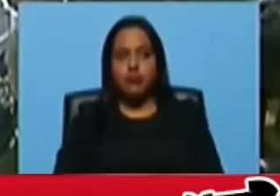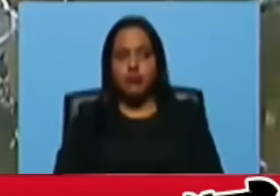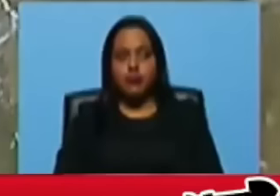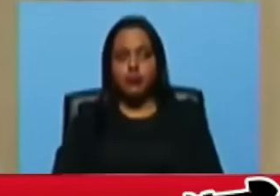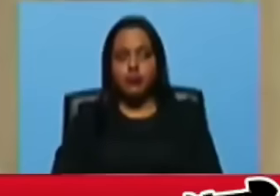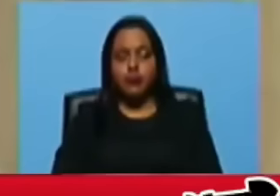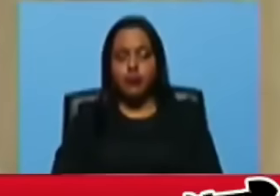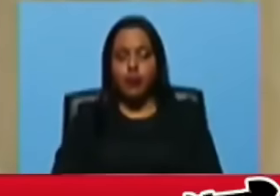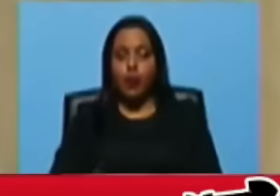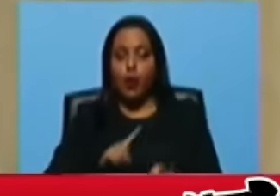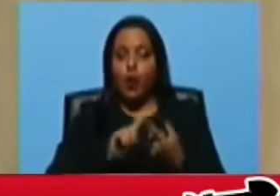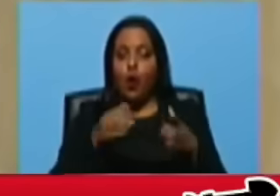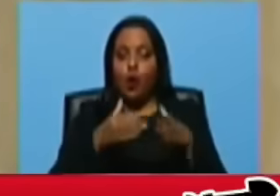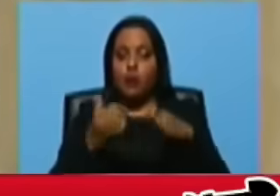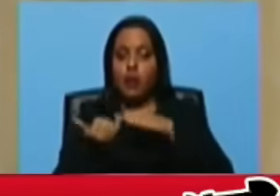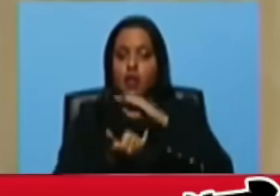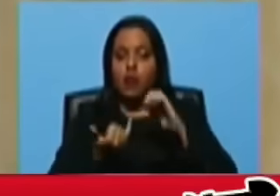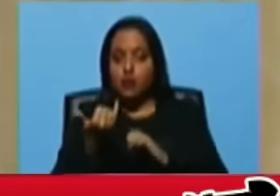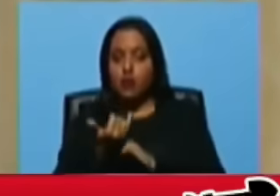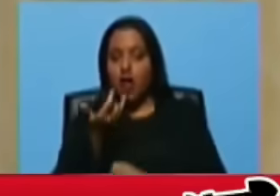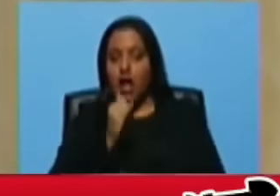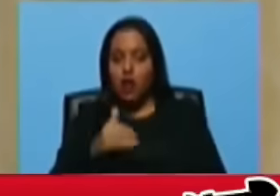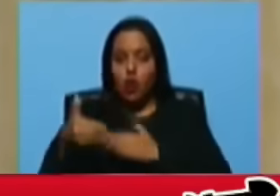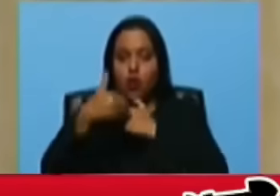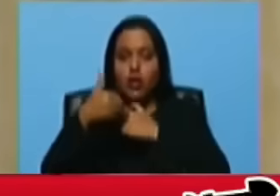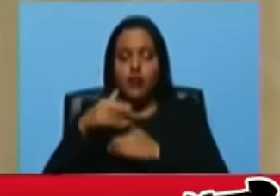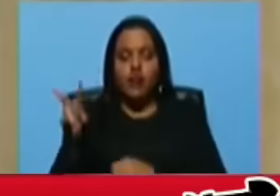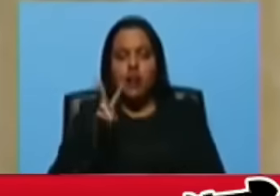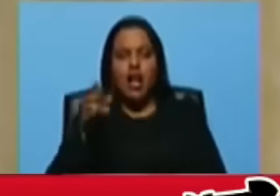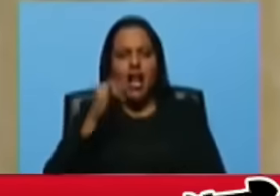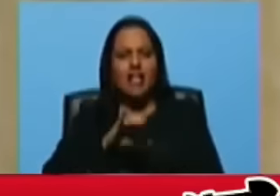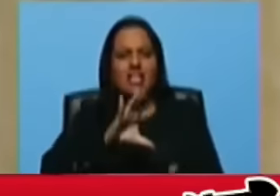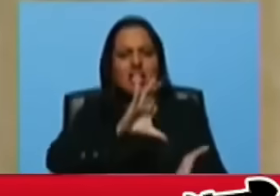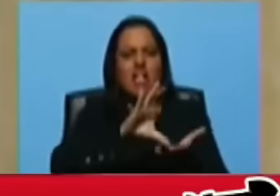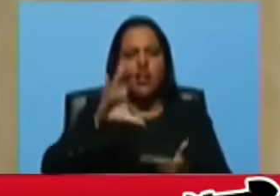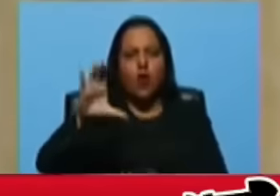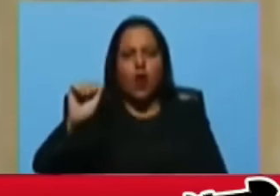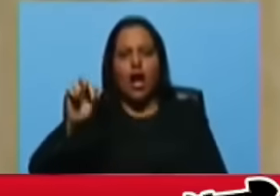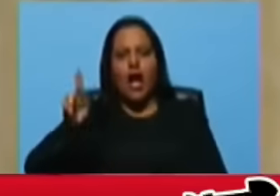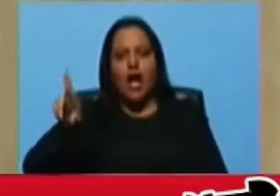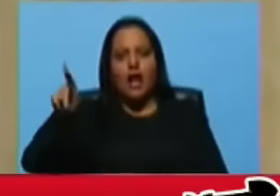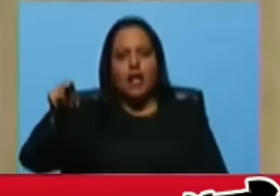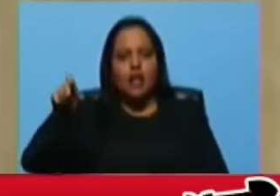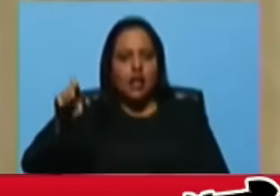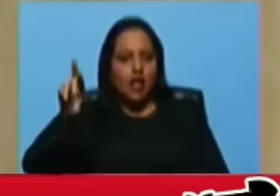grupos, instituciones que se quitó la máscara contra Venezuela fue el Centro Carter,